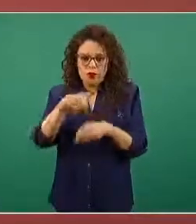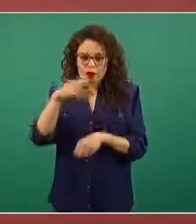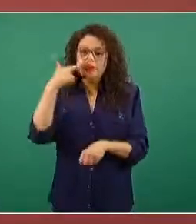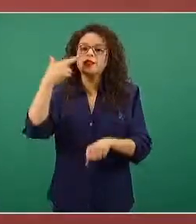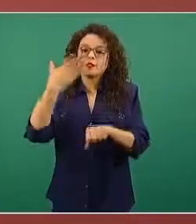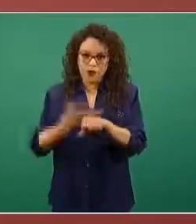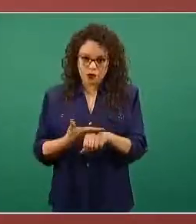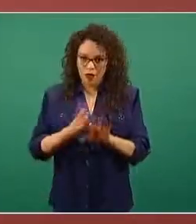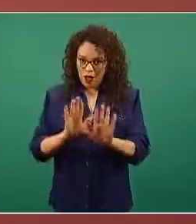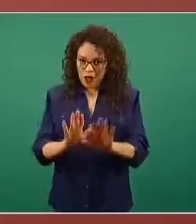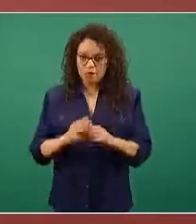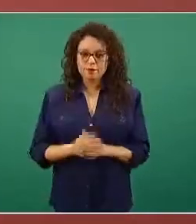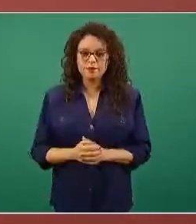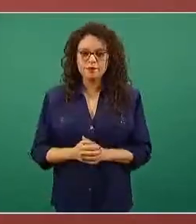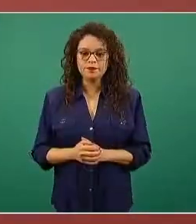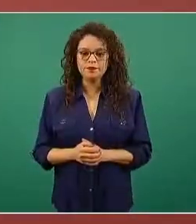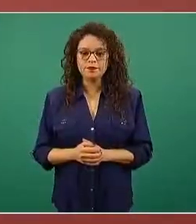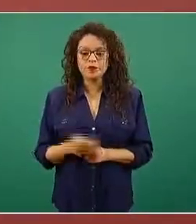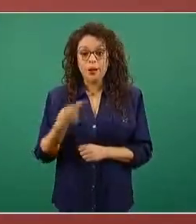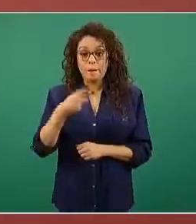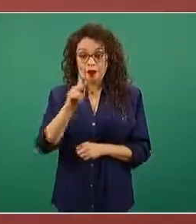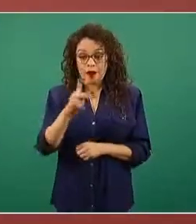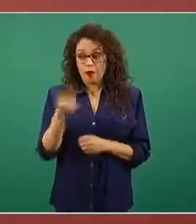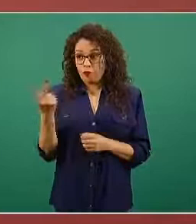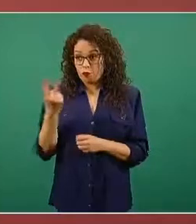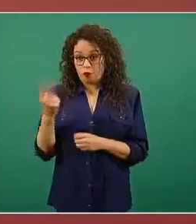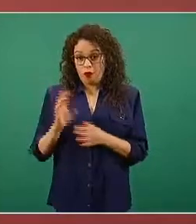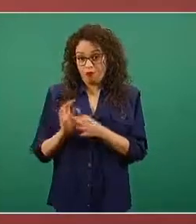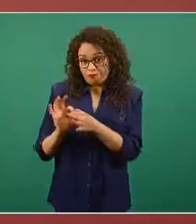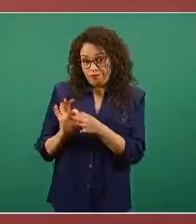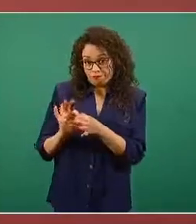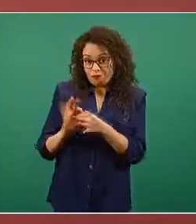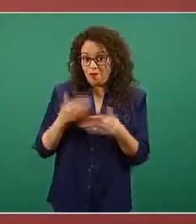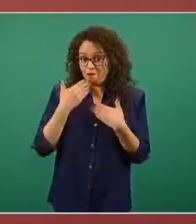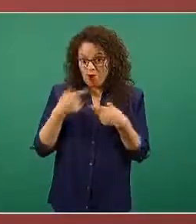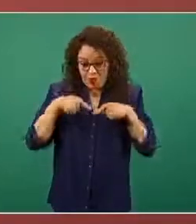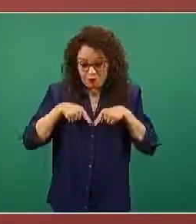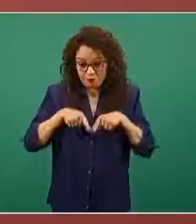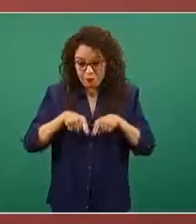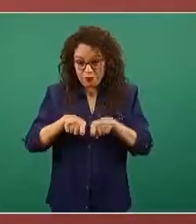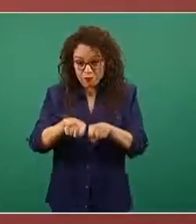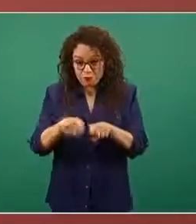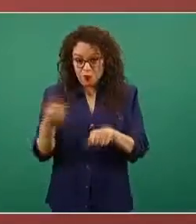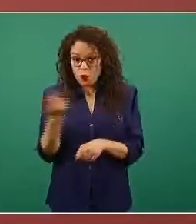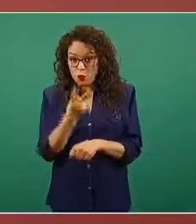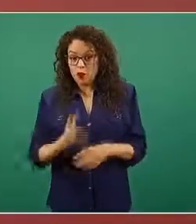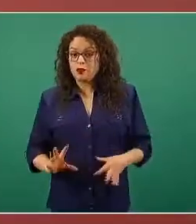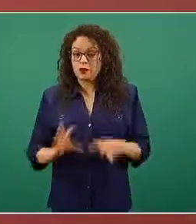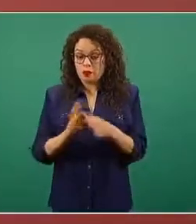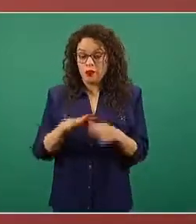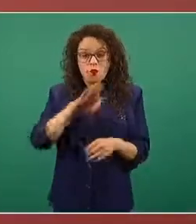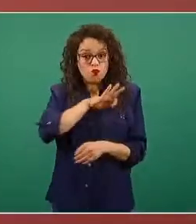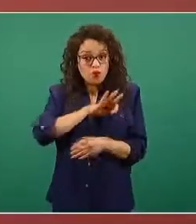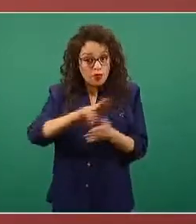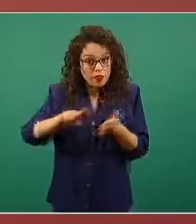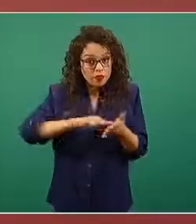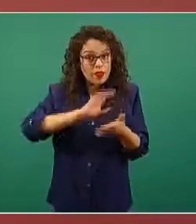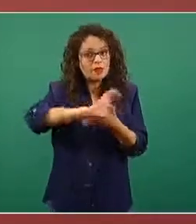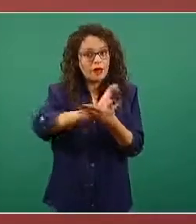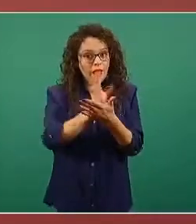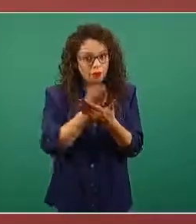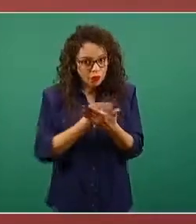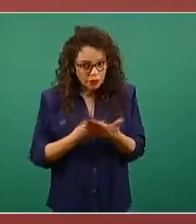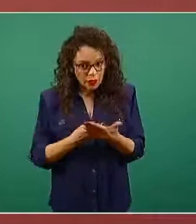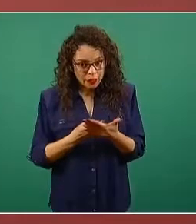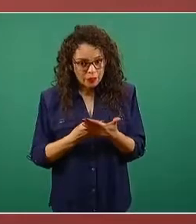una sincronía muy fina, porque una cosa está conectada con la otra. Aunque podemos firmar un contrato, en